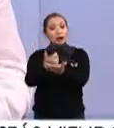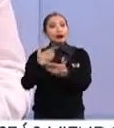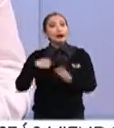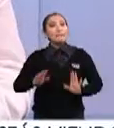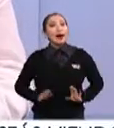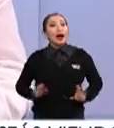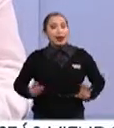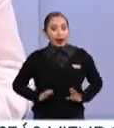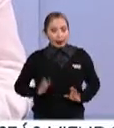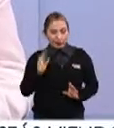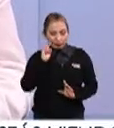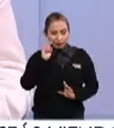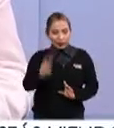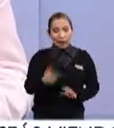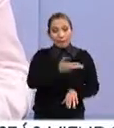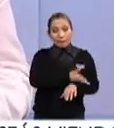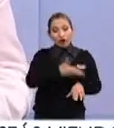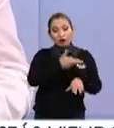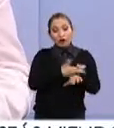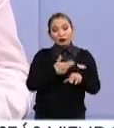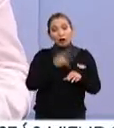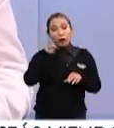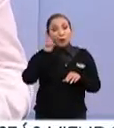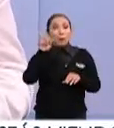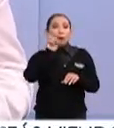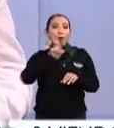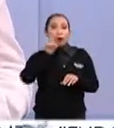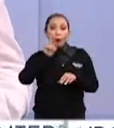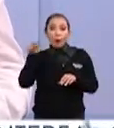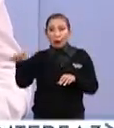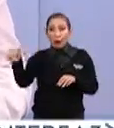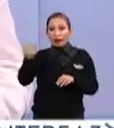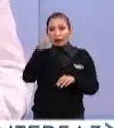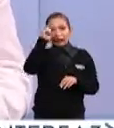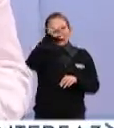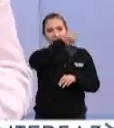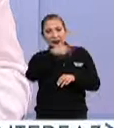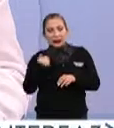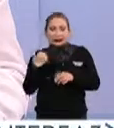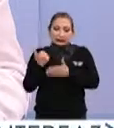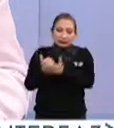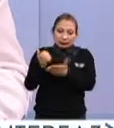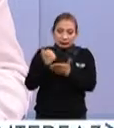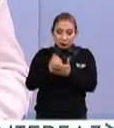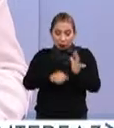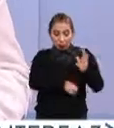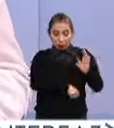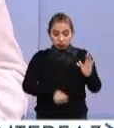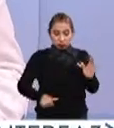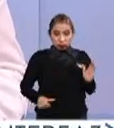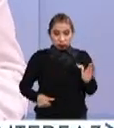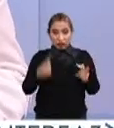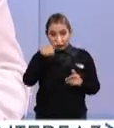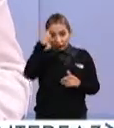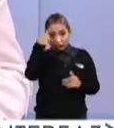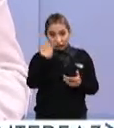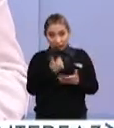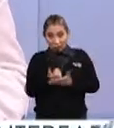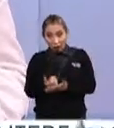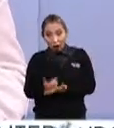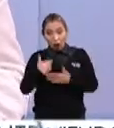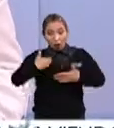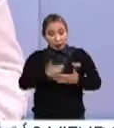qué? Si consideramos que el proceso de recuperación de las mujeres no es nada fácil, digo una cesárea, no es fácil,